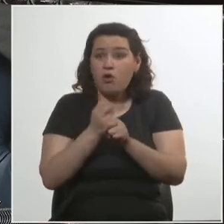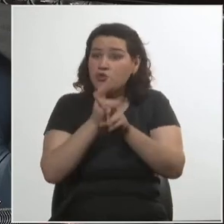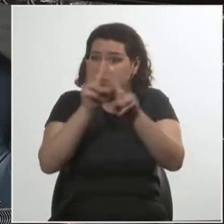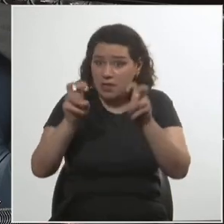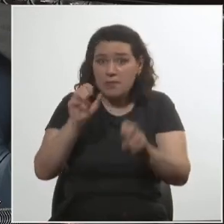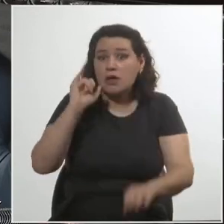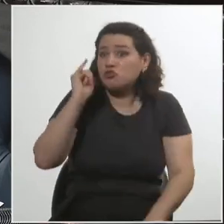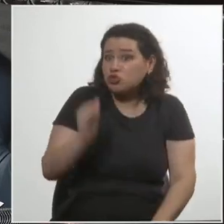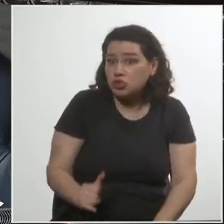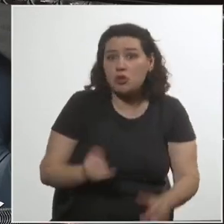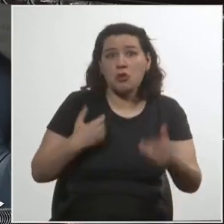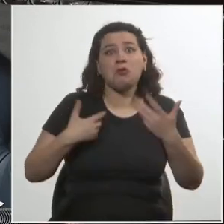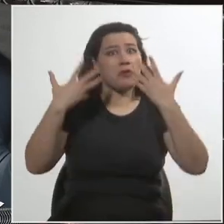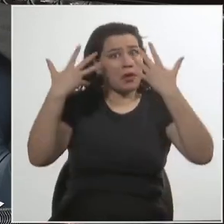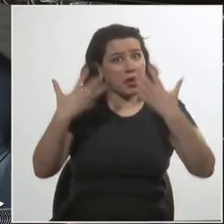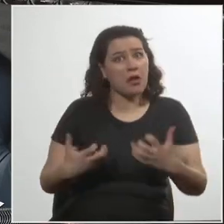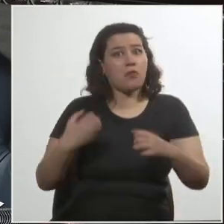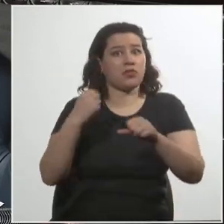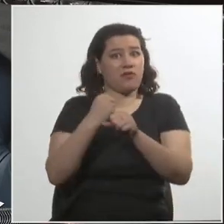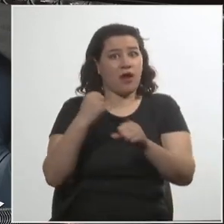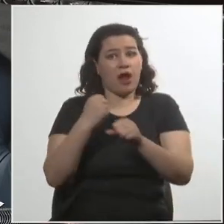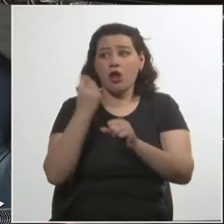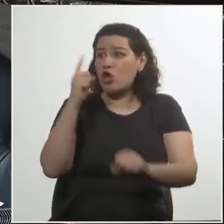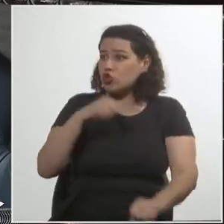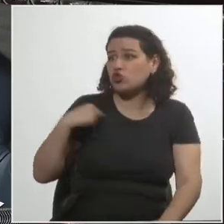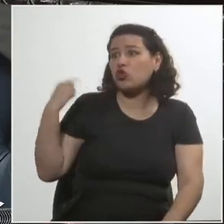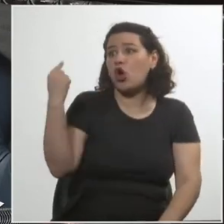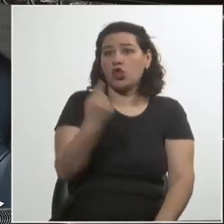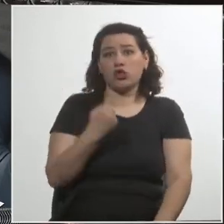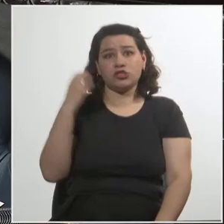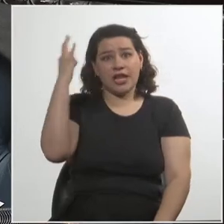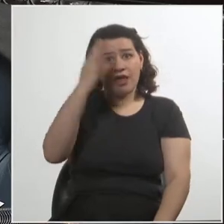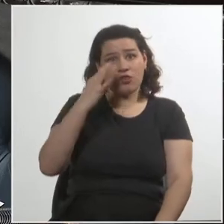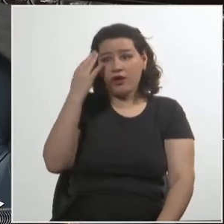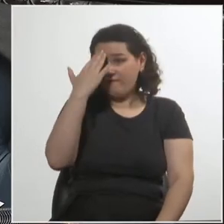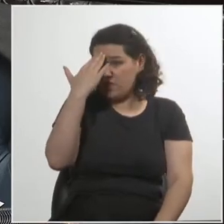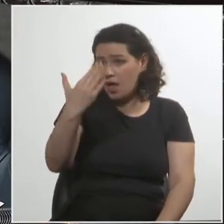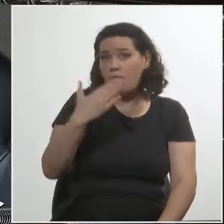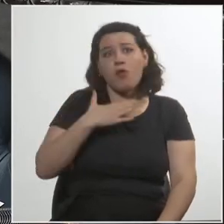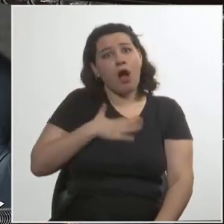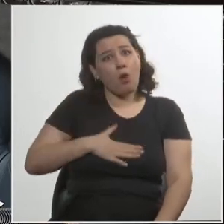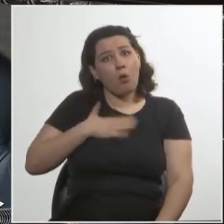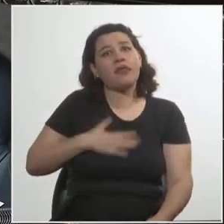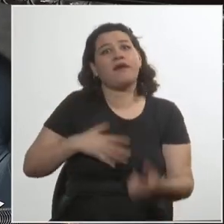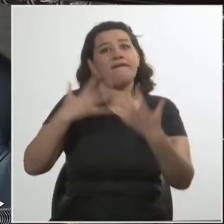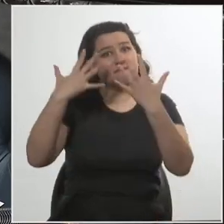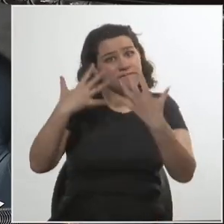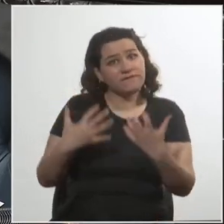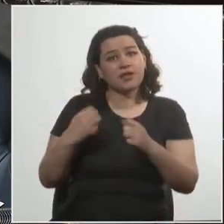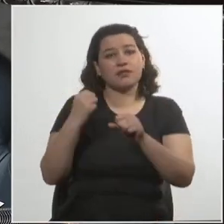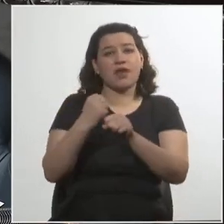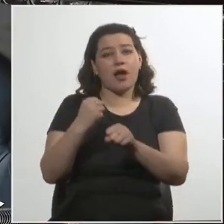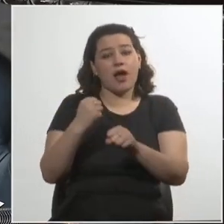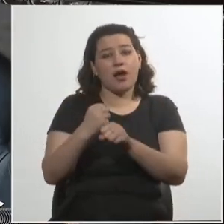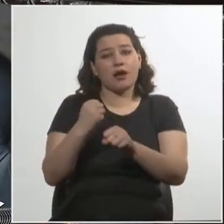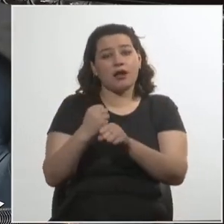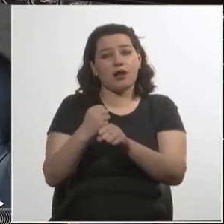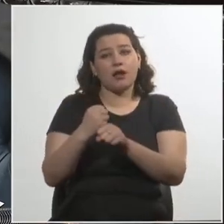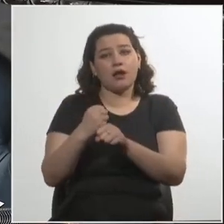tema está Clara fue apresada por todos los legisladores de nuestra bancada y por tanto